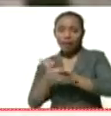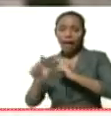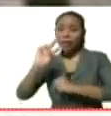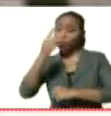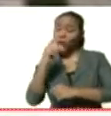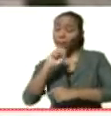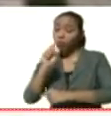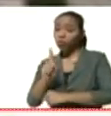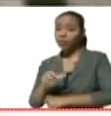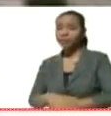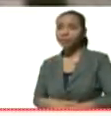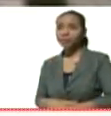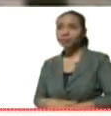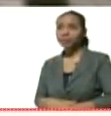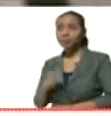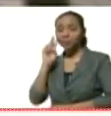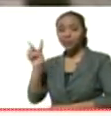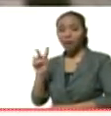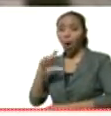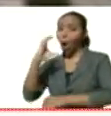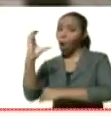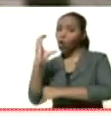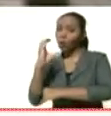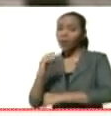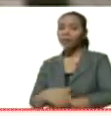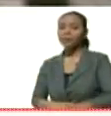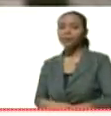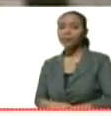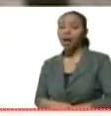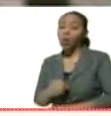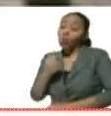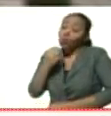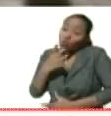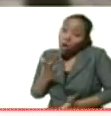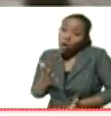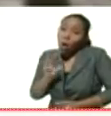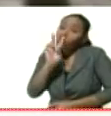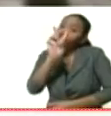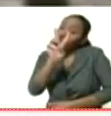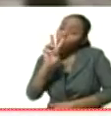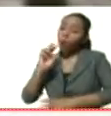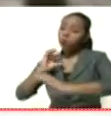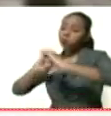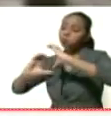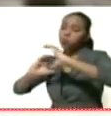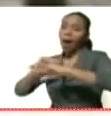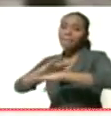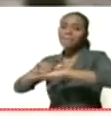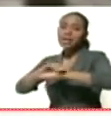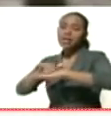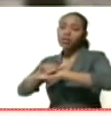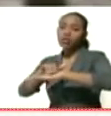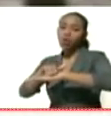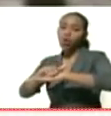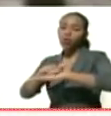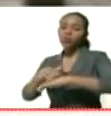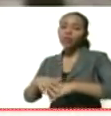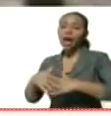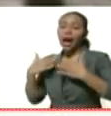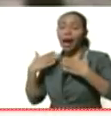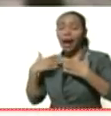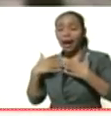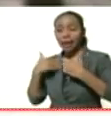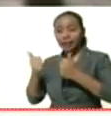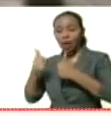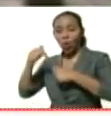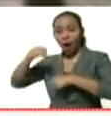pregunta tiene que ver con Colombia. Bueno, ha habido dos conversaciones entre el ministro Carlos